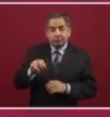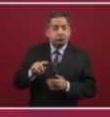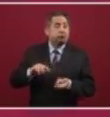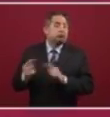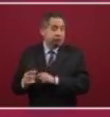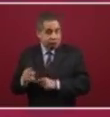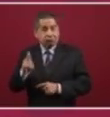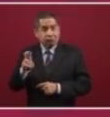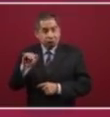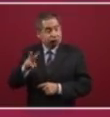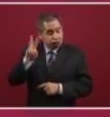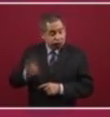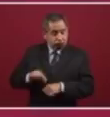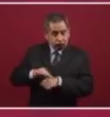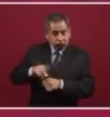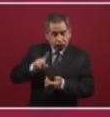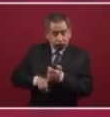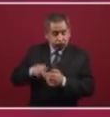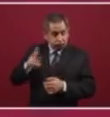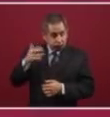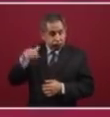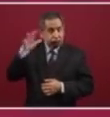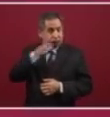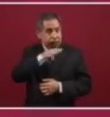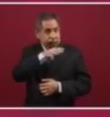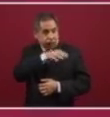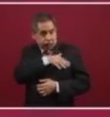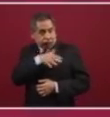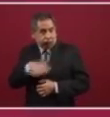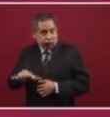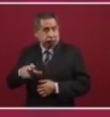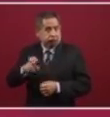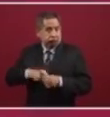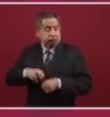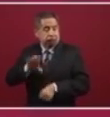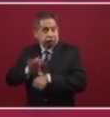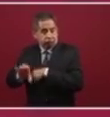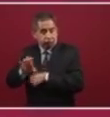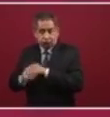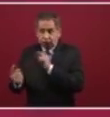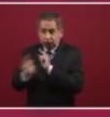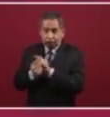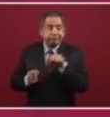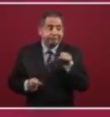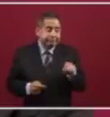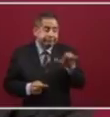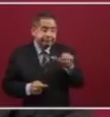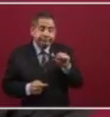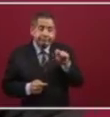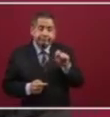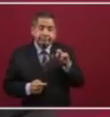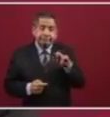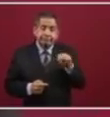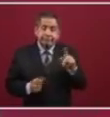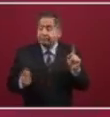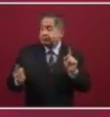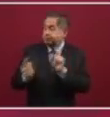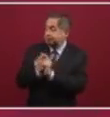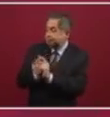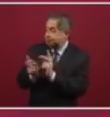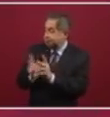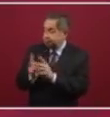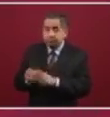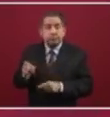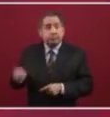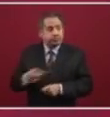existió, era un general colombiano, lo conoció Catarino y tenía dos